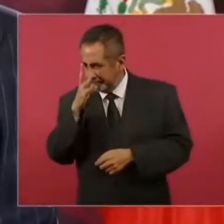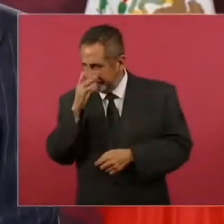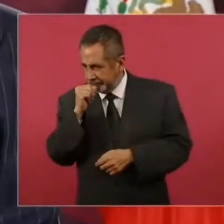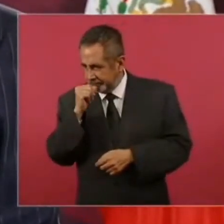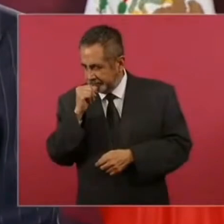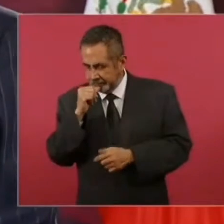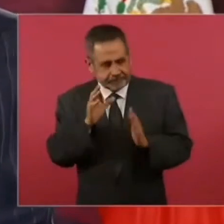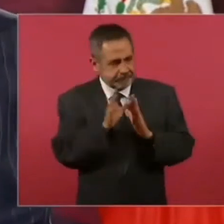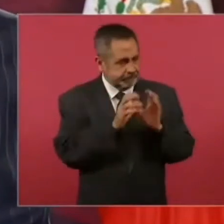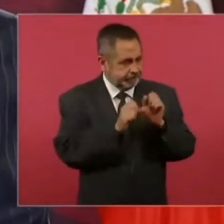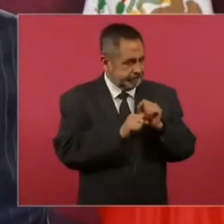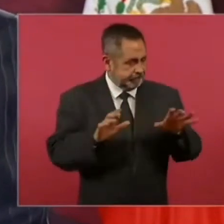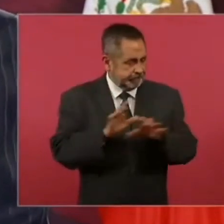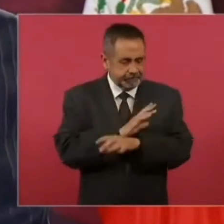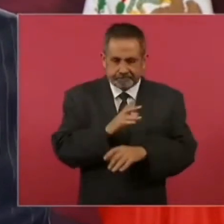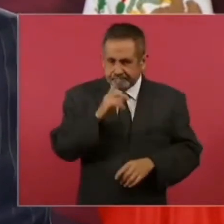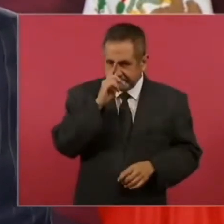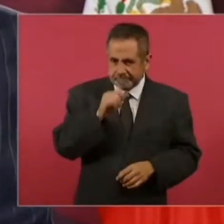o